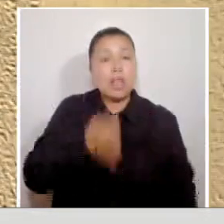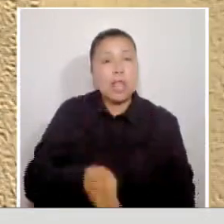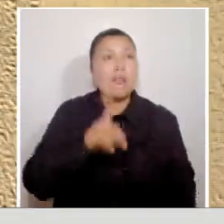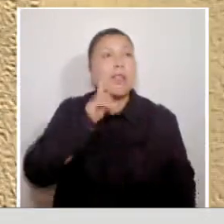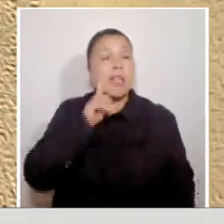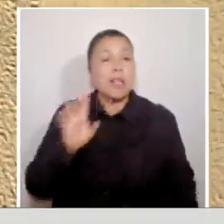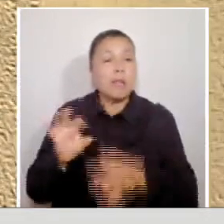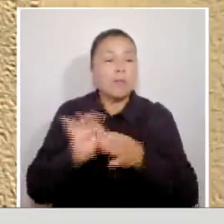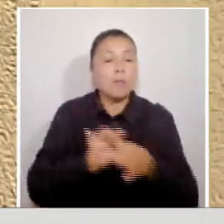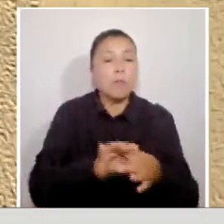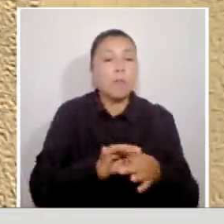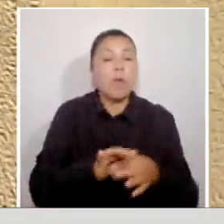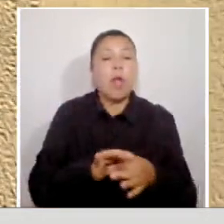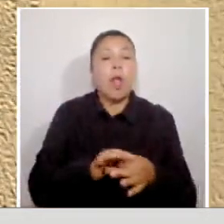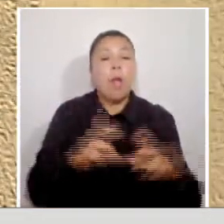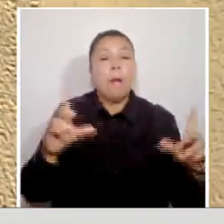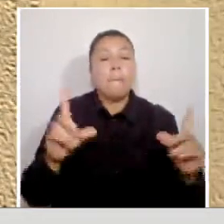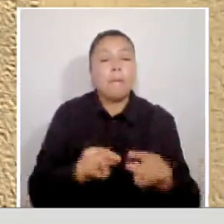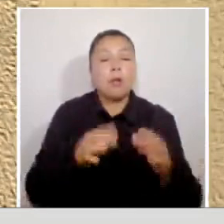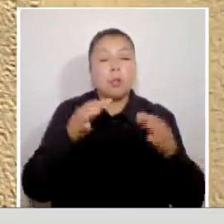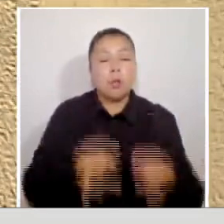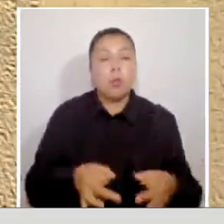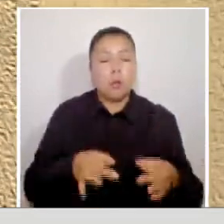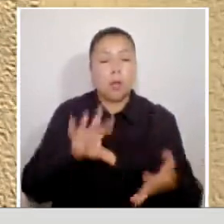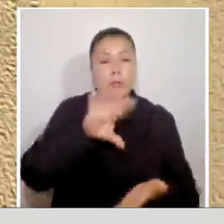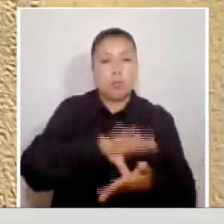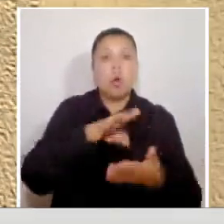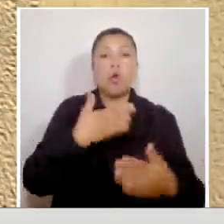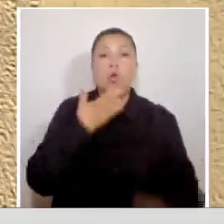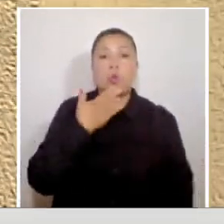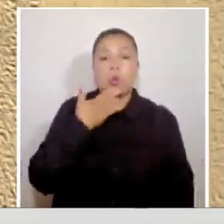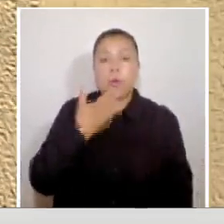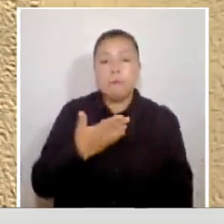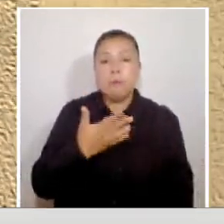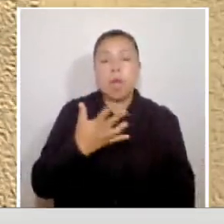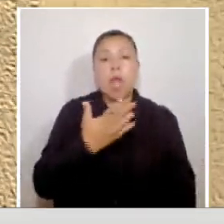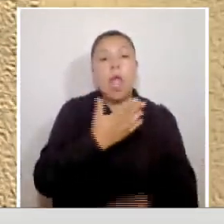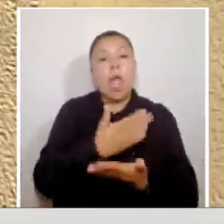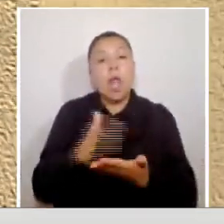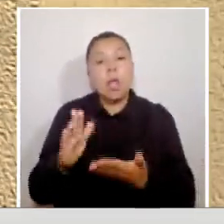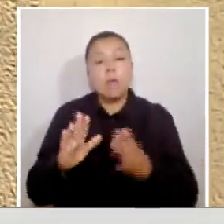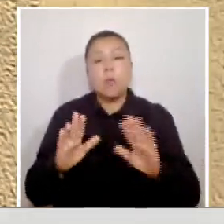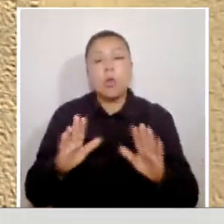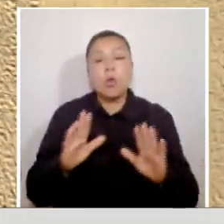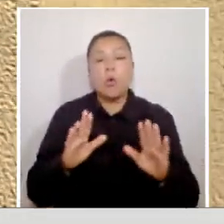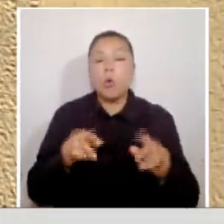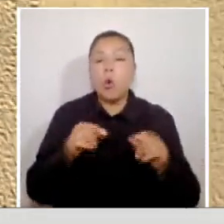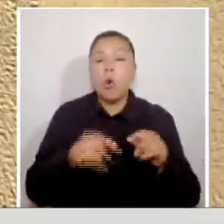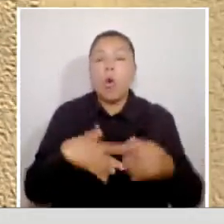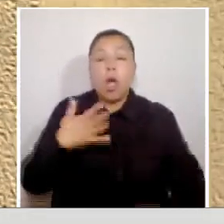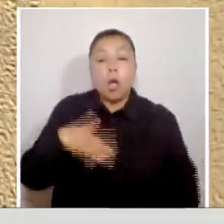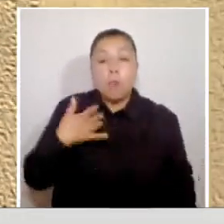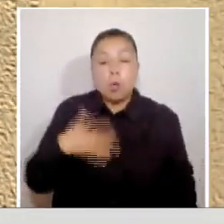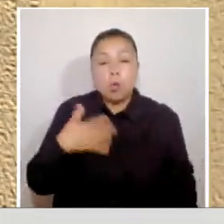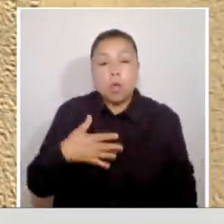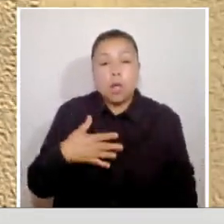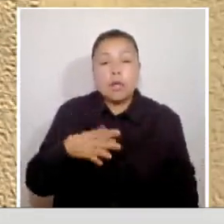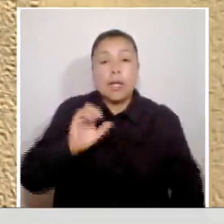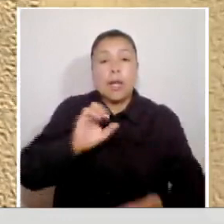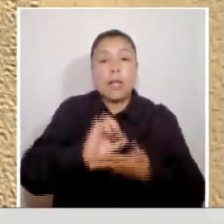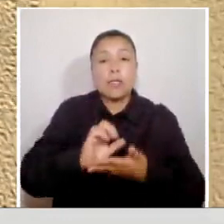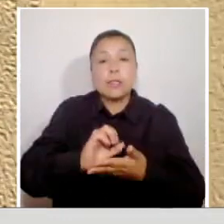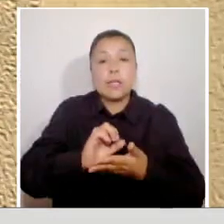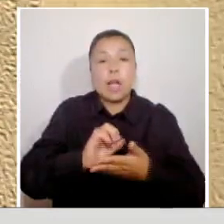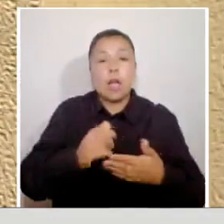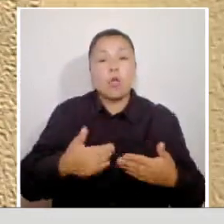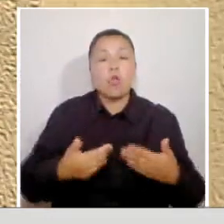debilitar la seguridad pública de nuestro país Como así también eliminaría un instrumento valioso que el estado de chile provee a